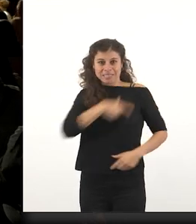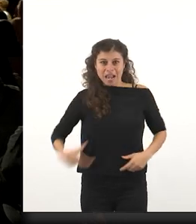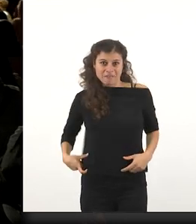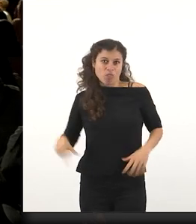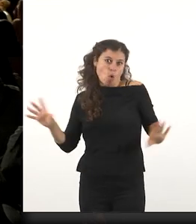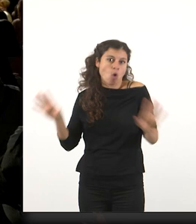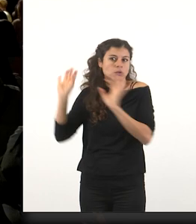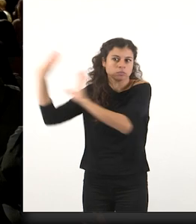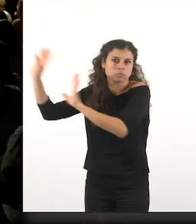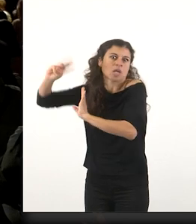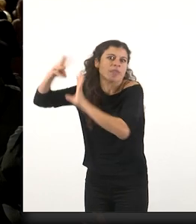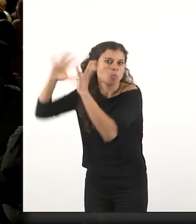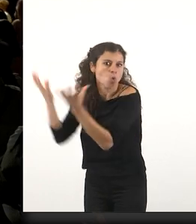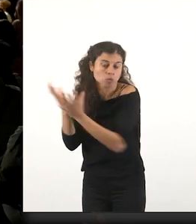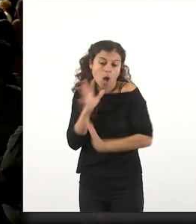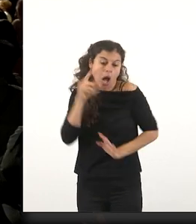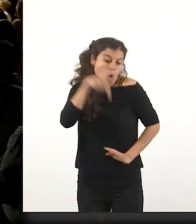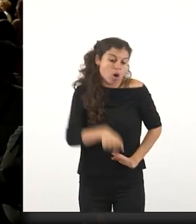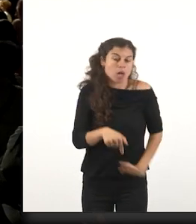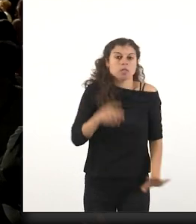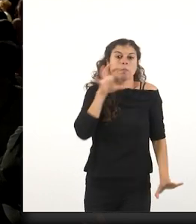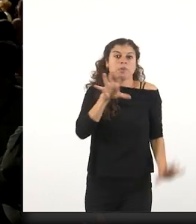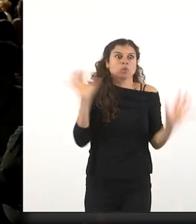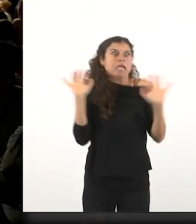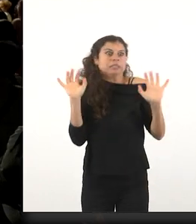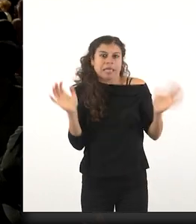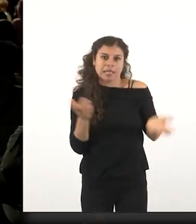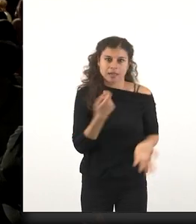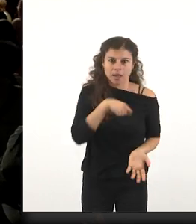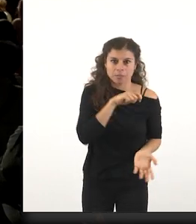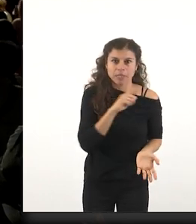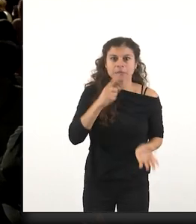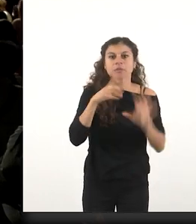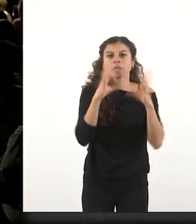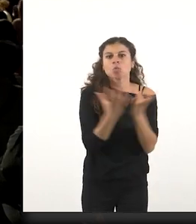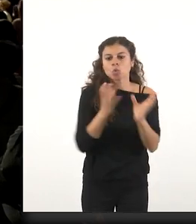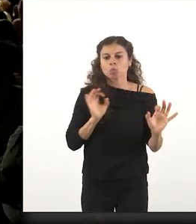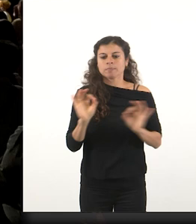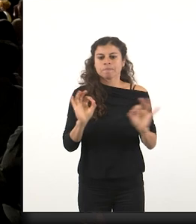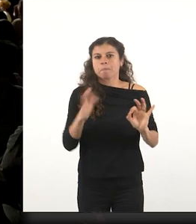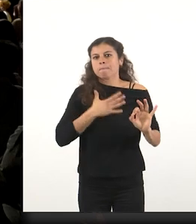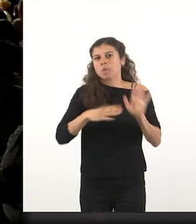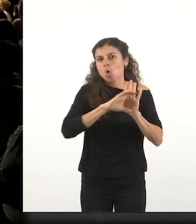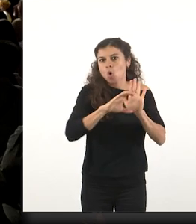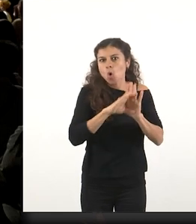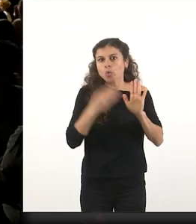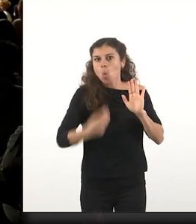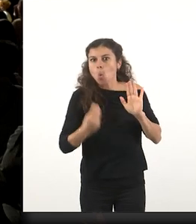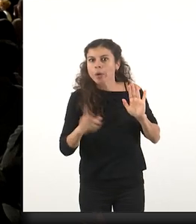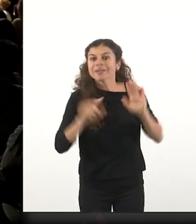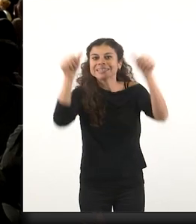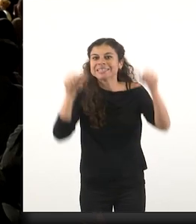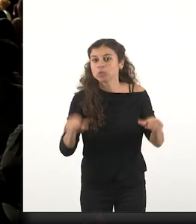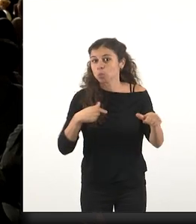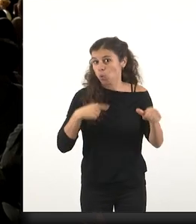mundo, digo, a lo mejor mi código estético, dramatúrgico, teatral, no es lo suficientemente bueno para que os diga que soy actriz, pero sin